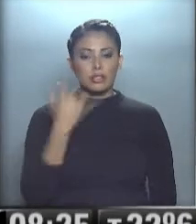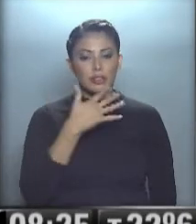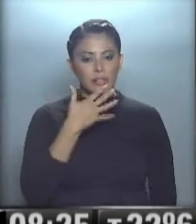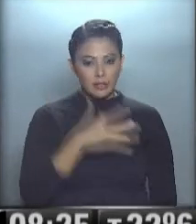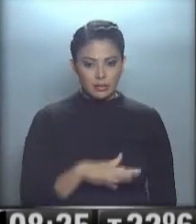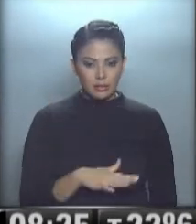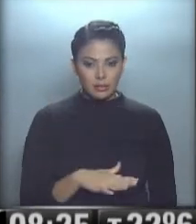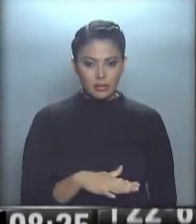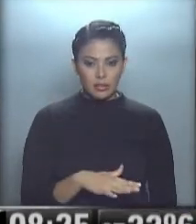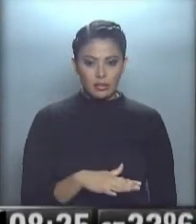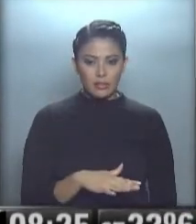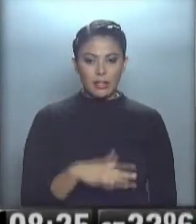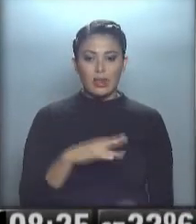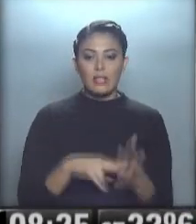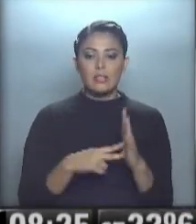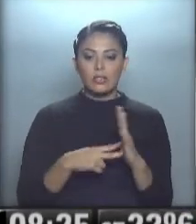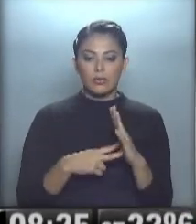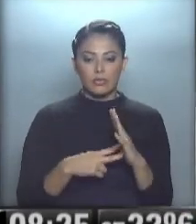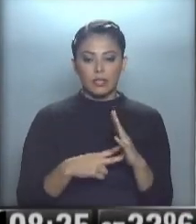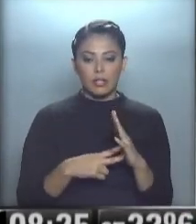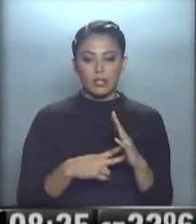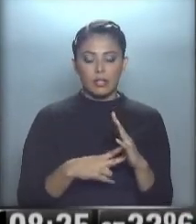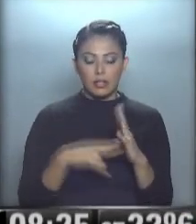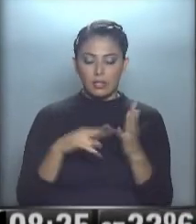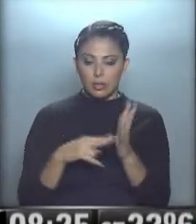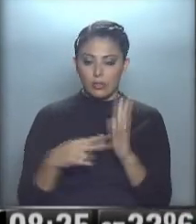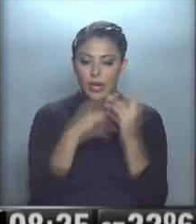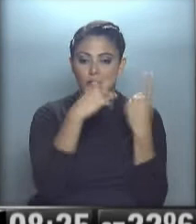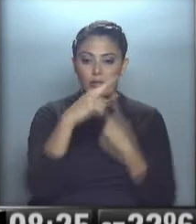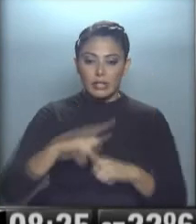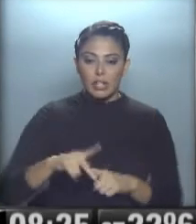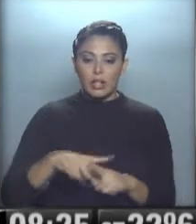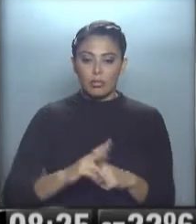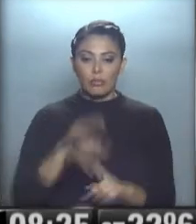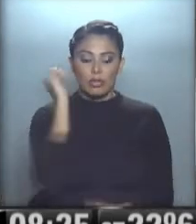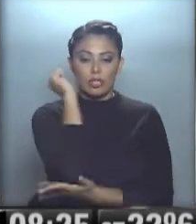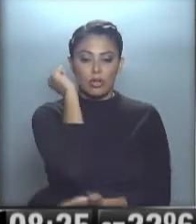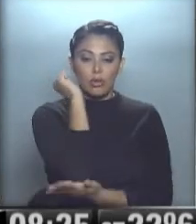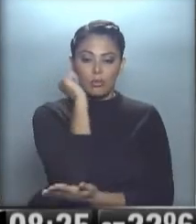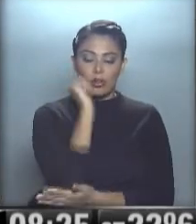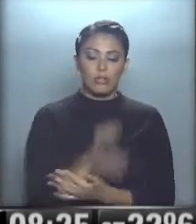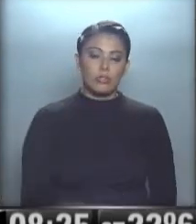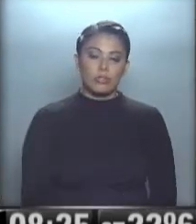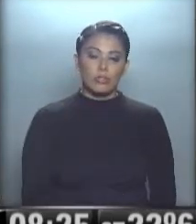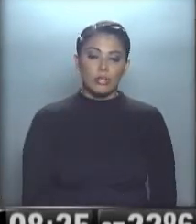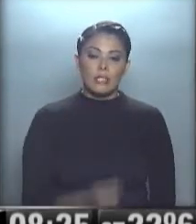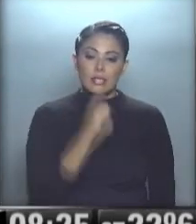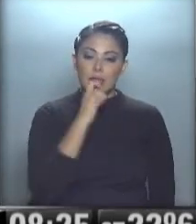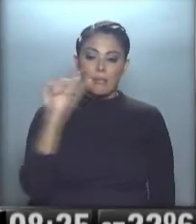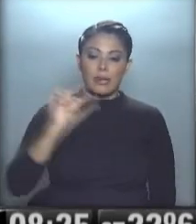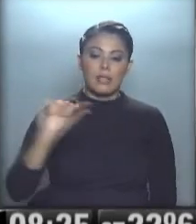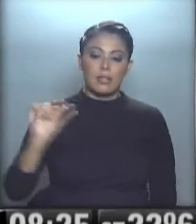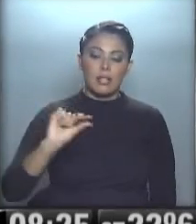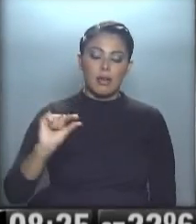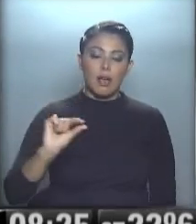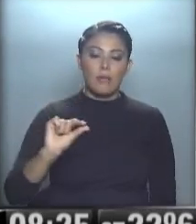de lo que significa la multiplicidad de instrumentos de política económica, desde préstamos que